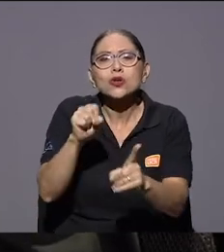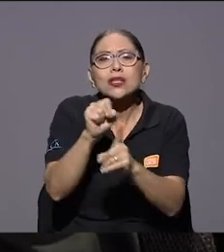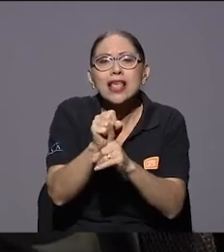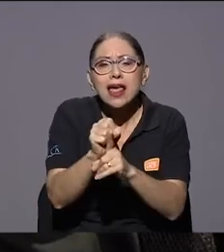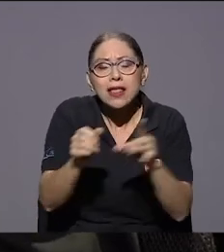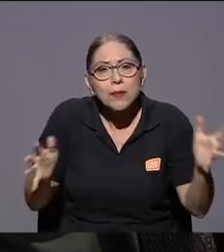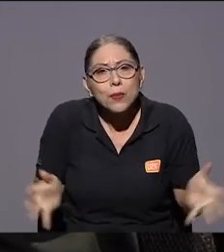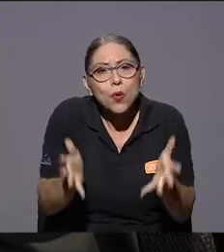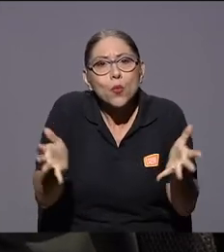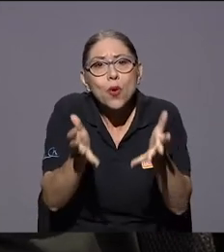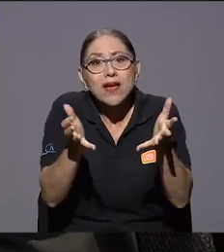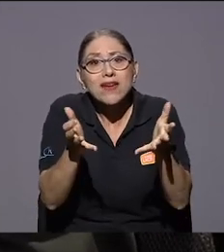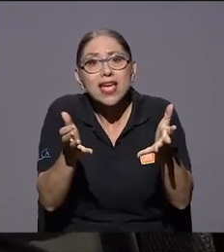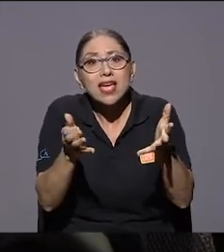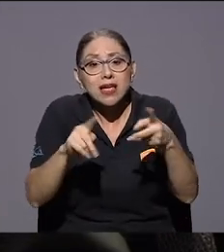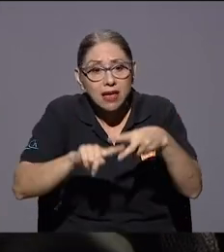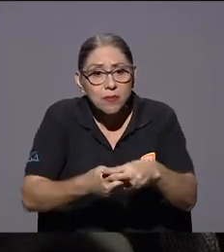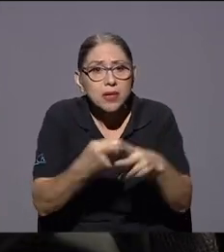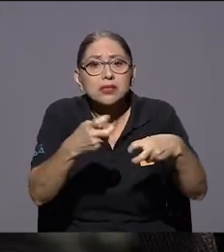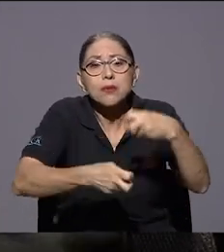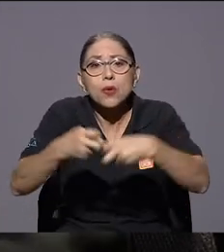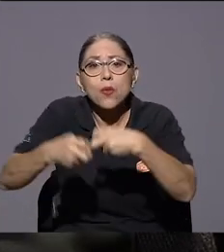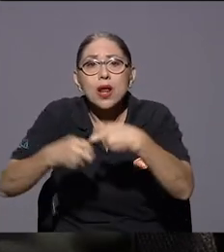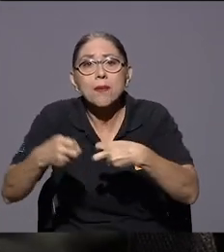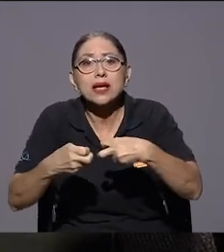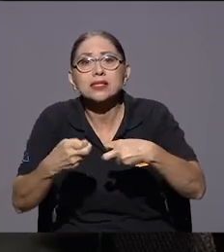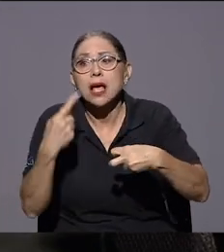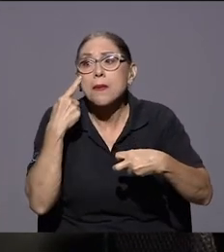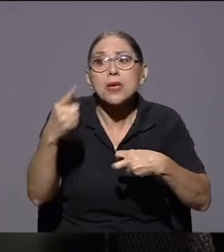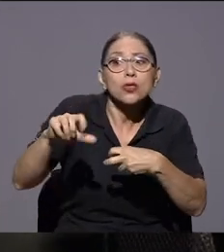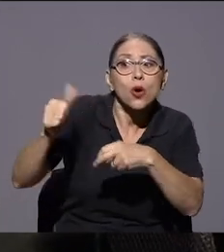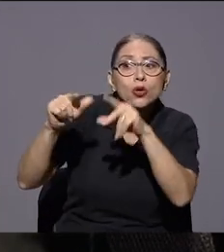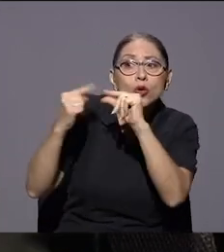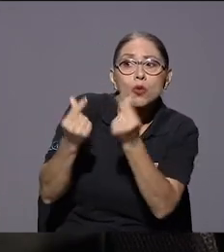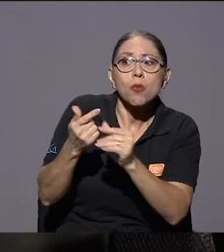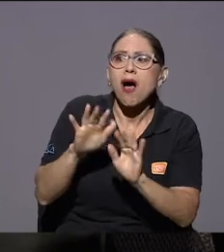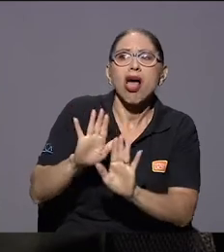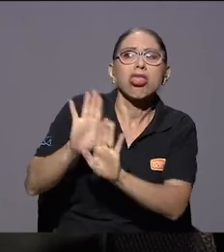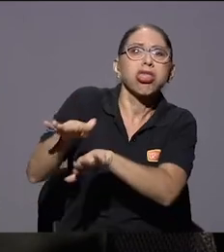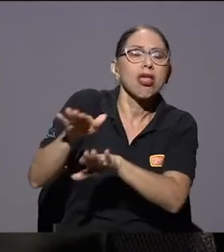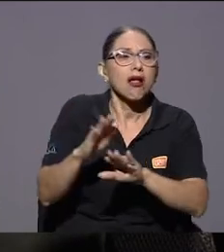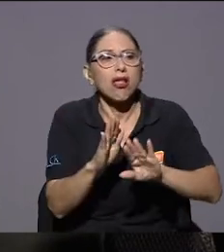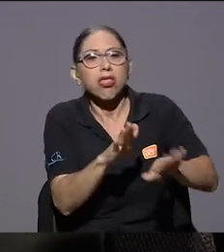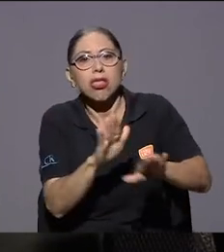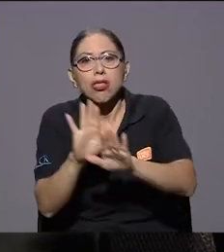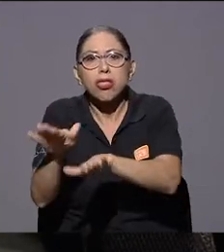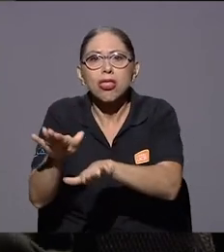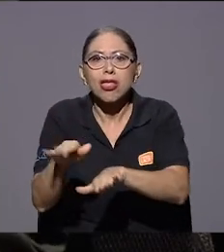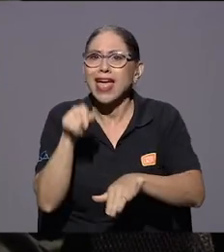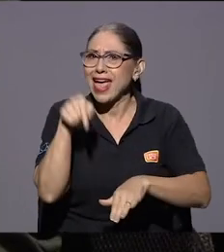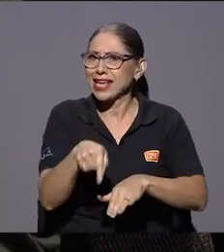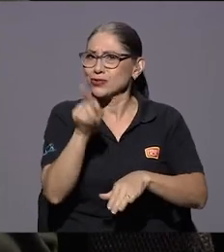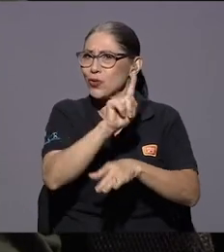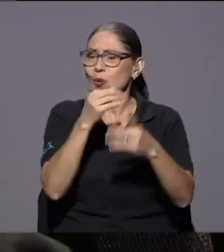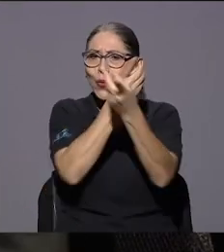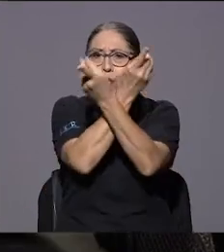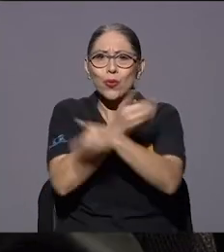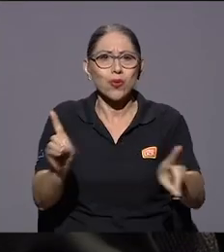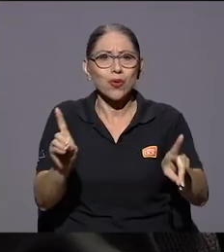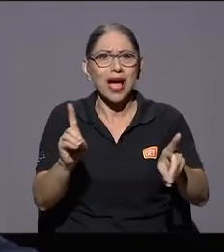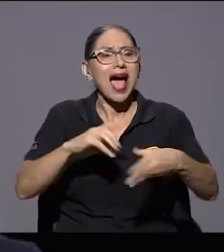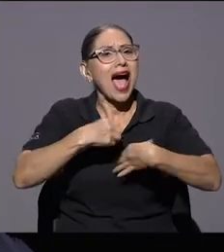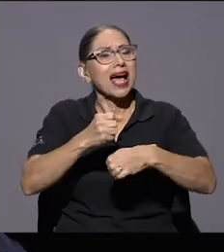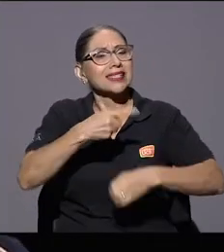descalificación? Eso no nos hace más democráticos, nos hace temerosos, miedosos y víctimas del